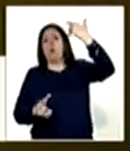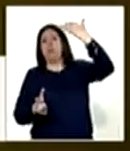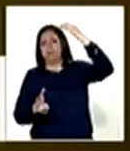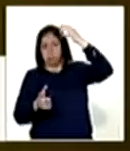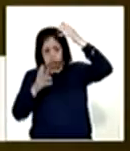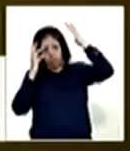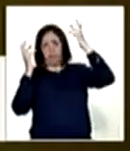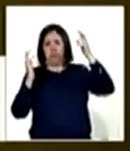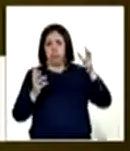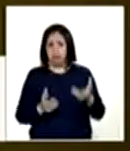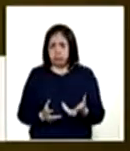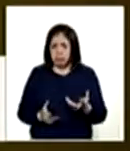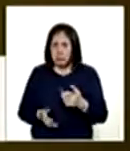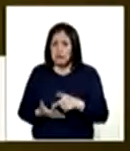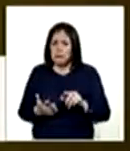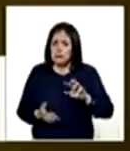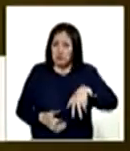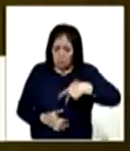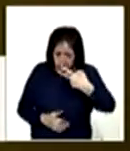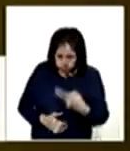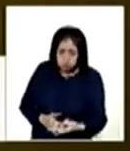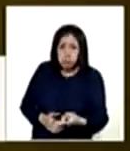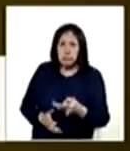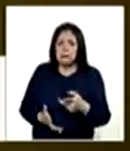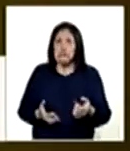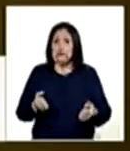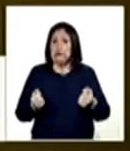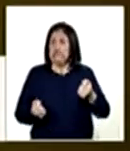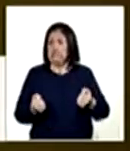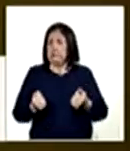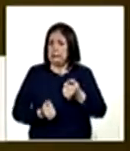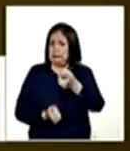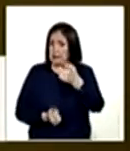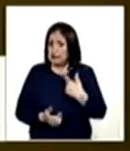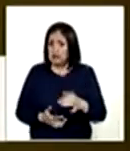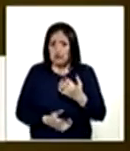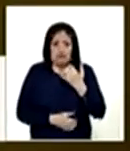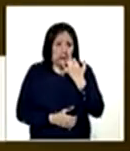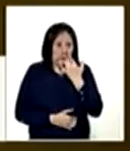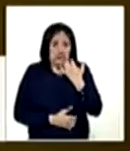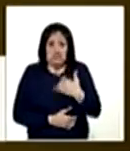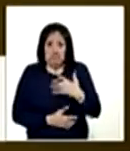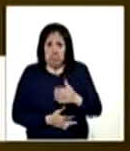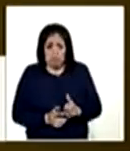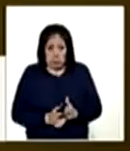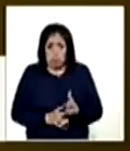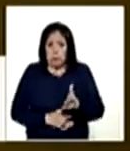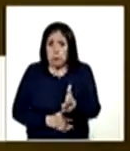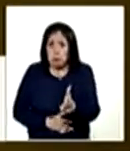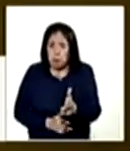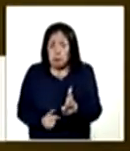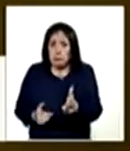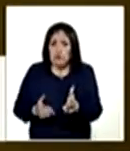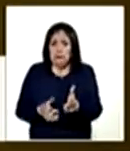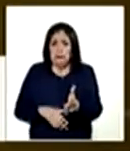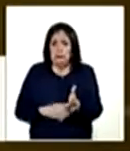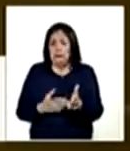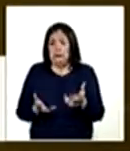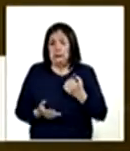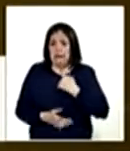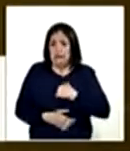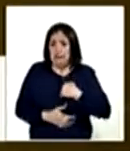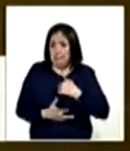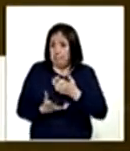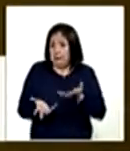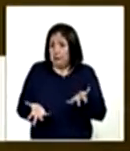casco. Él cae frente a uno de los autos que cae por temor, avanza. Y